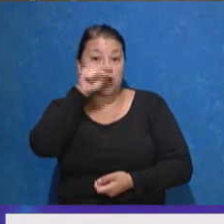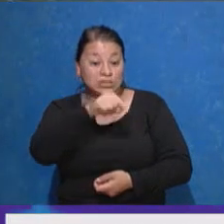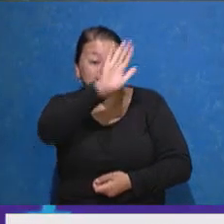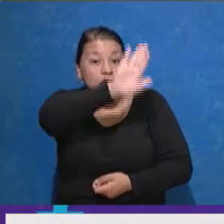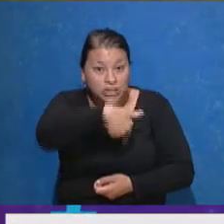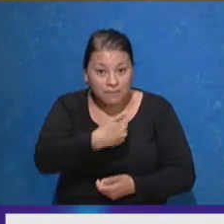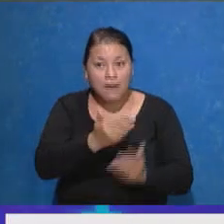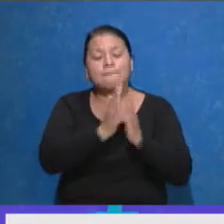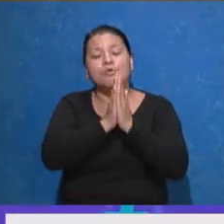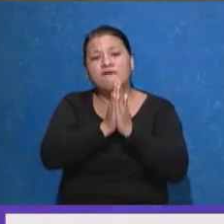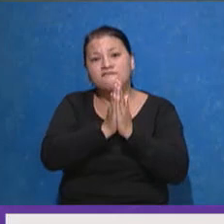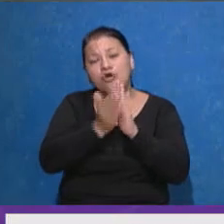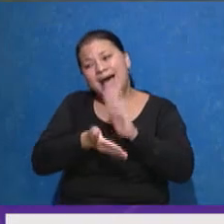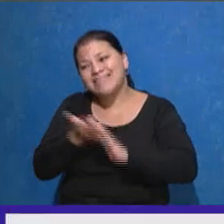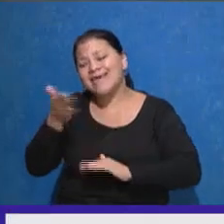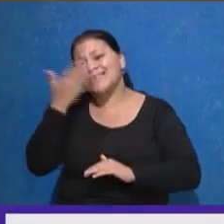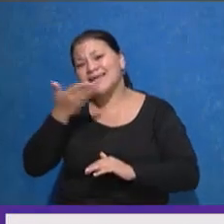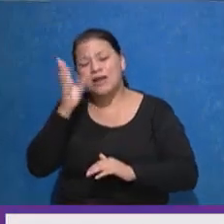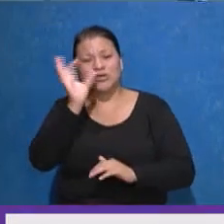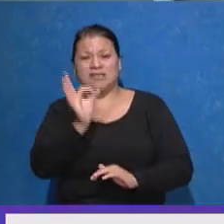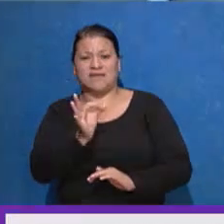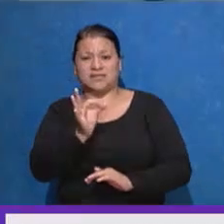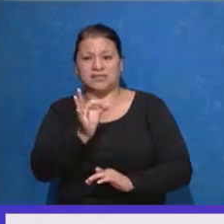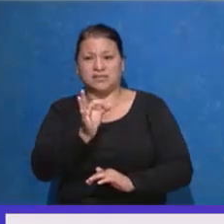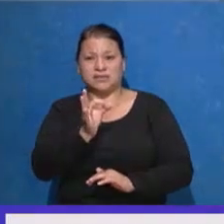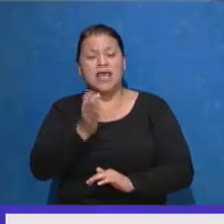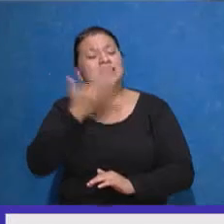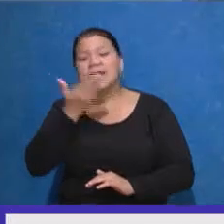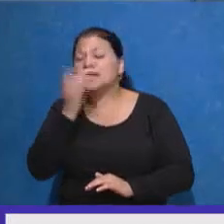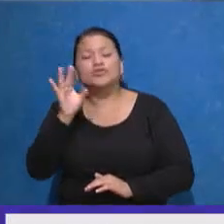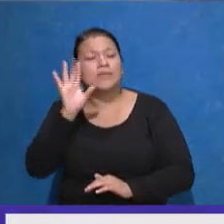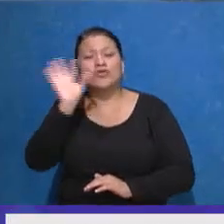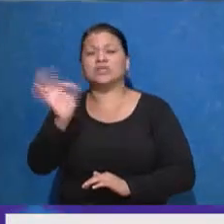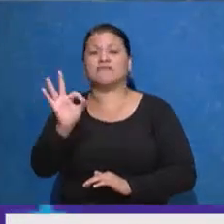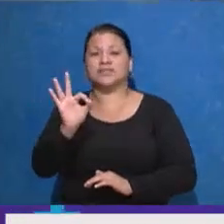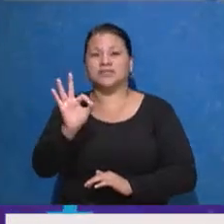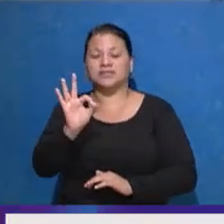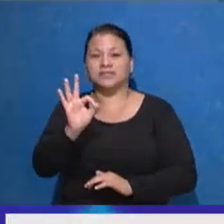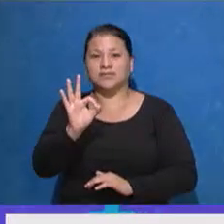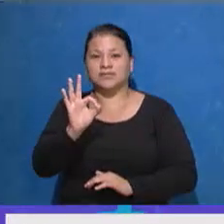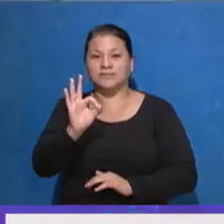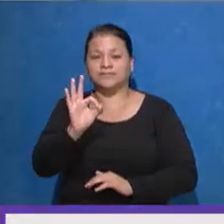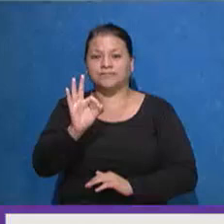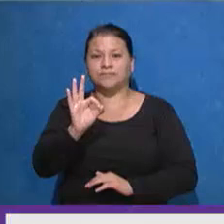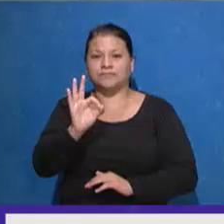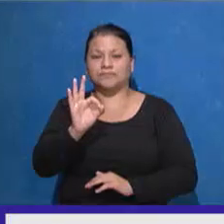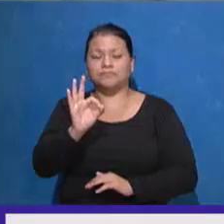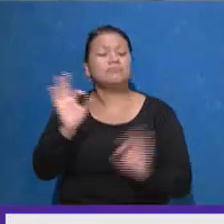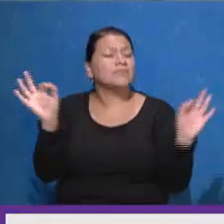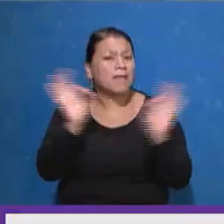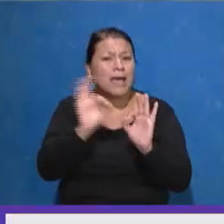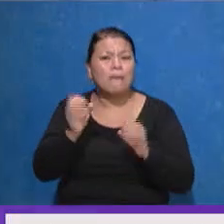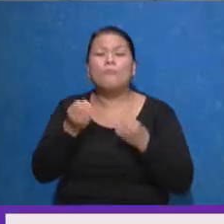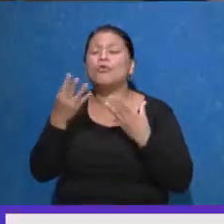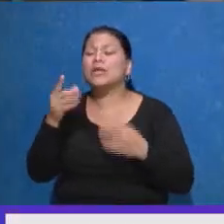favor, andá y declará lo que sabés. Declará lo que sabés. ¿Por qué cree Nada más. Farida que ha